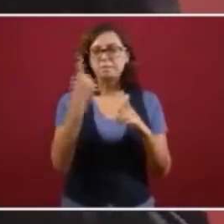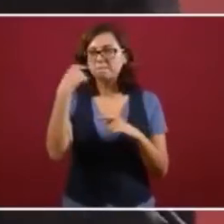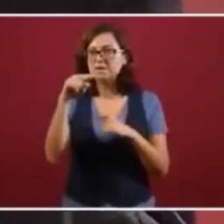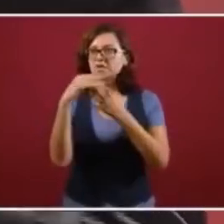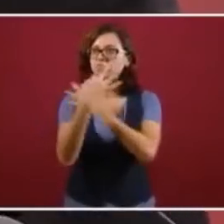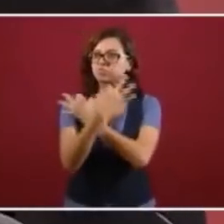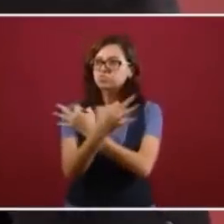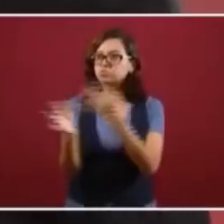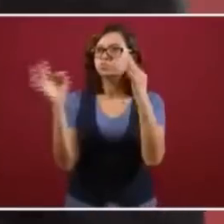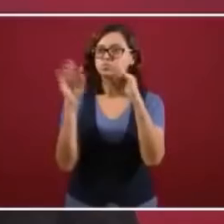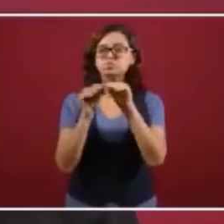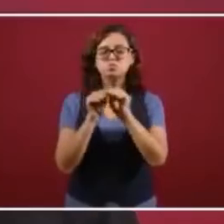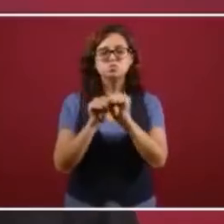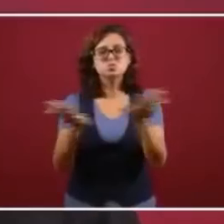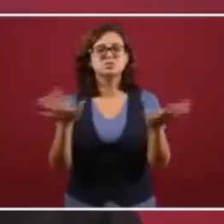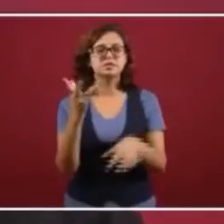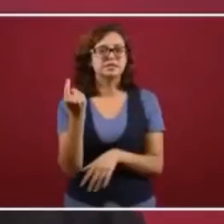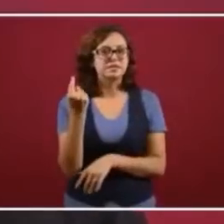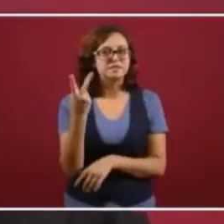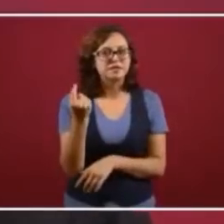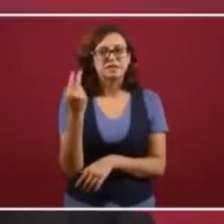para transmitir en medios